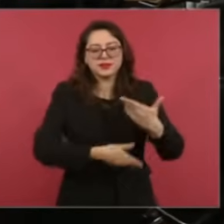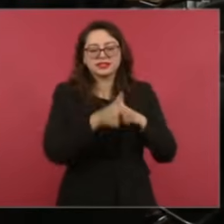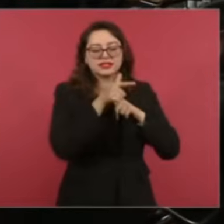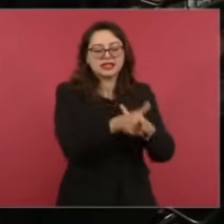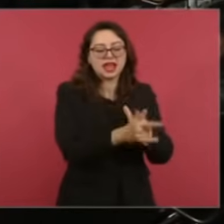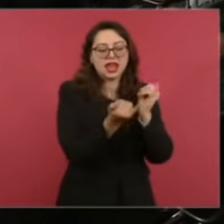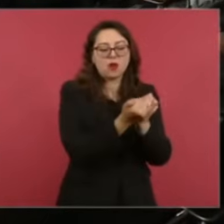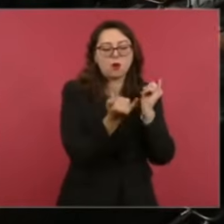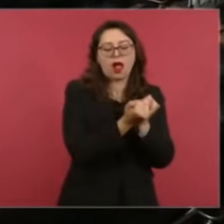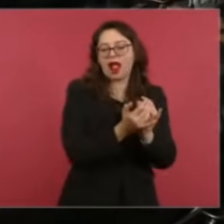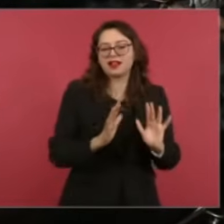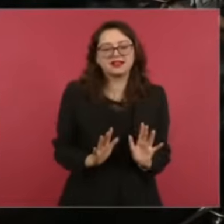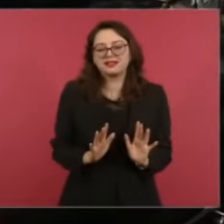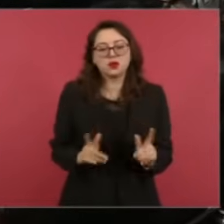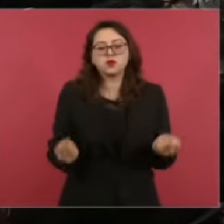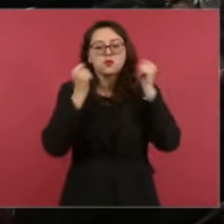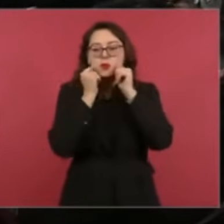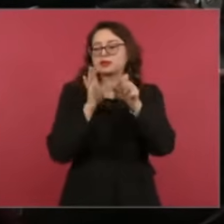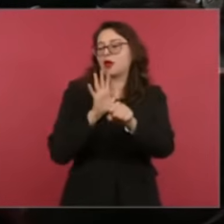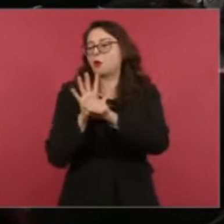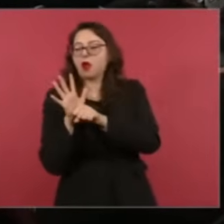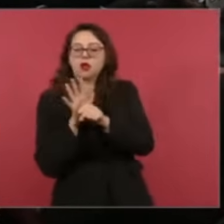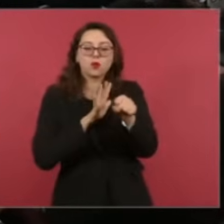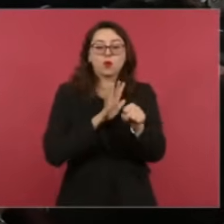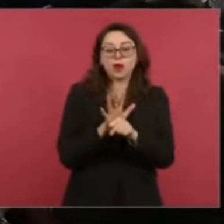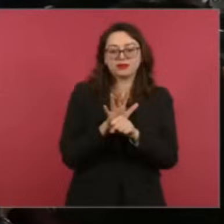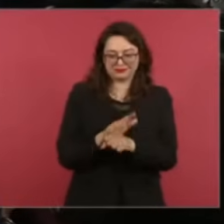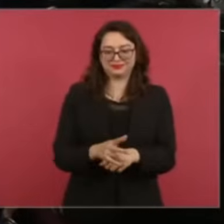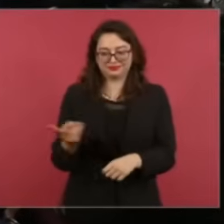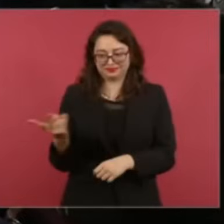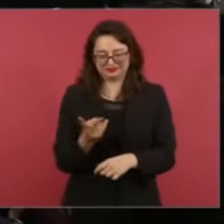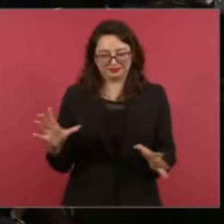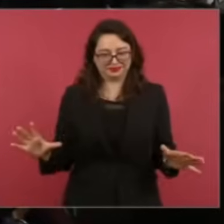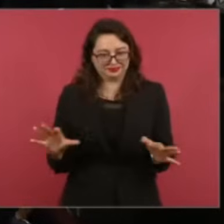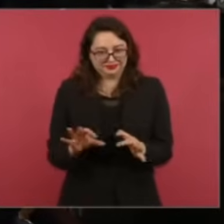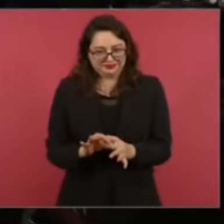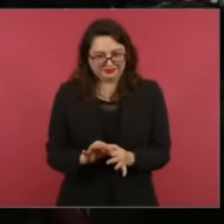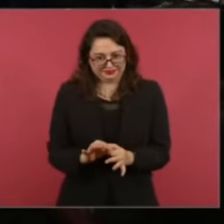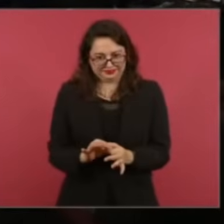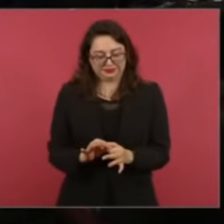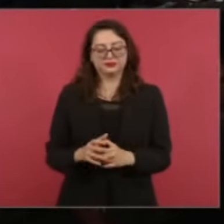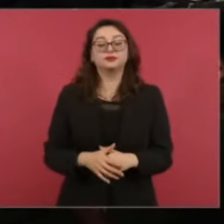se pusieron de acuerdo. Bueno, cuando estaban en ese